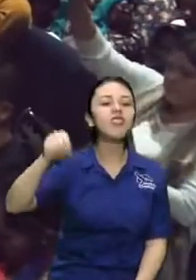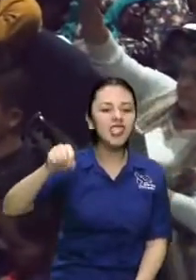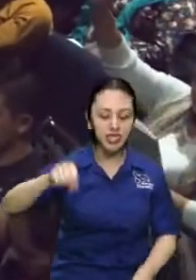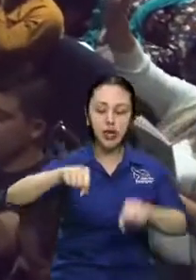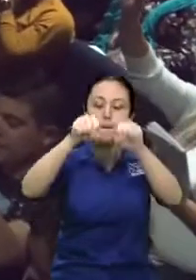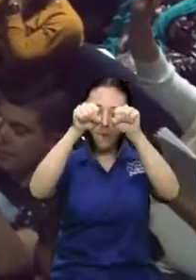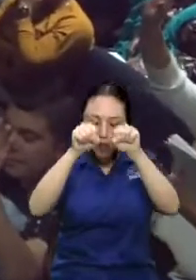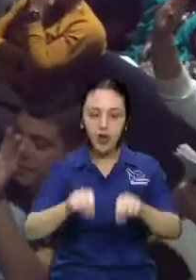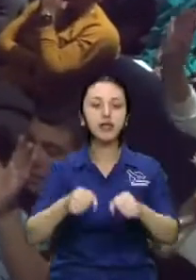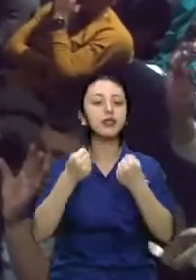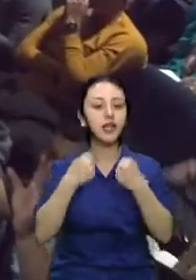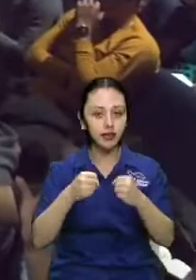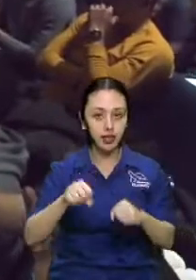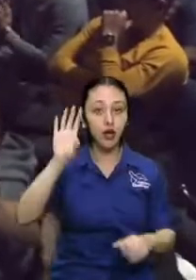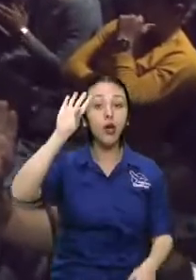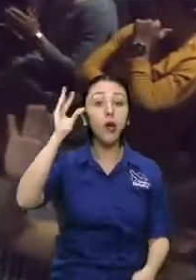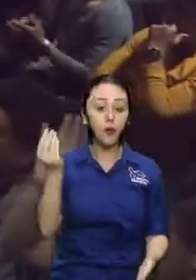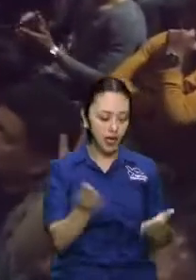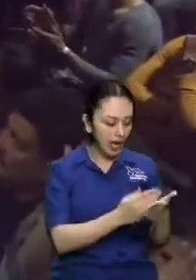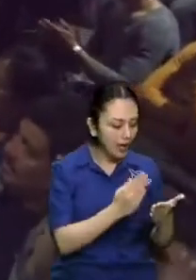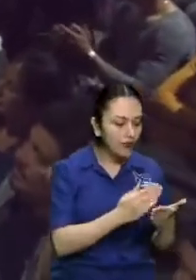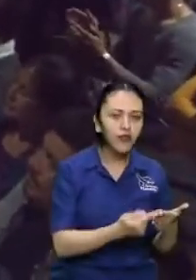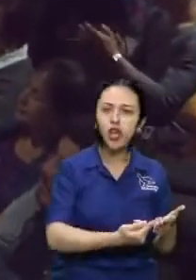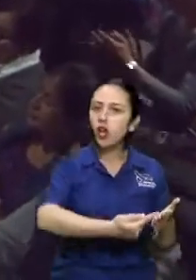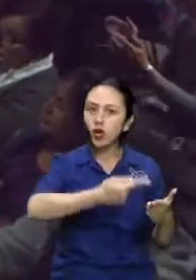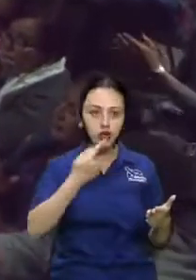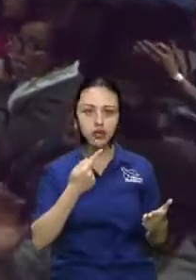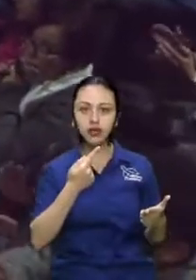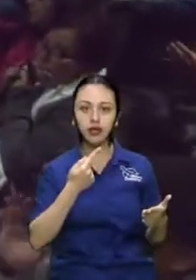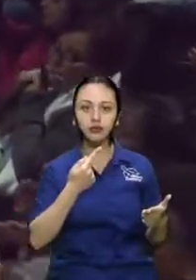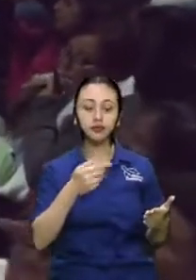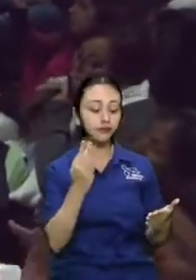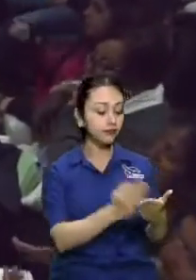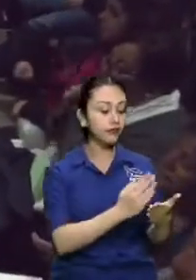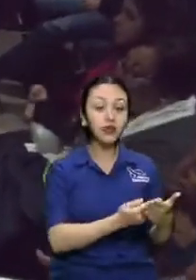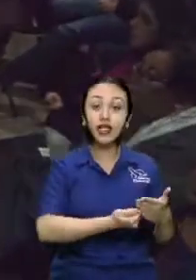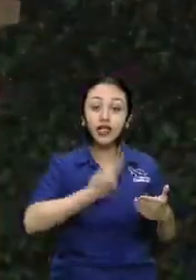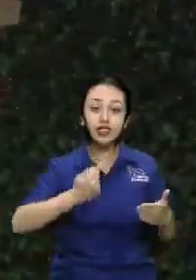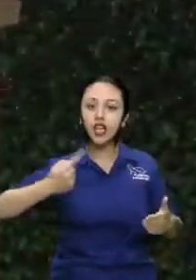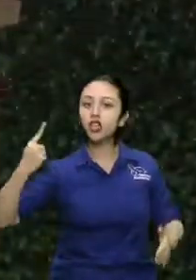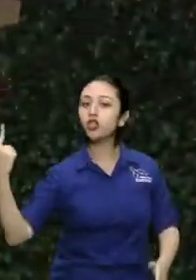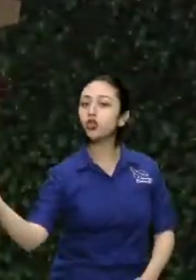sí puedes hacerlo y la Biblia lo dice con mucha claridad. Dice la Biblia, todo,